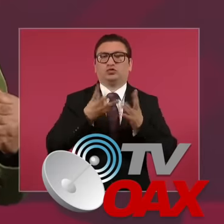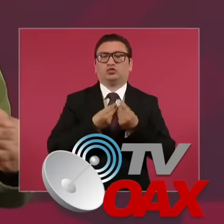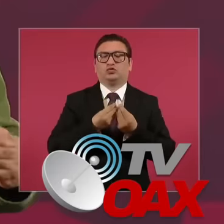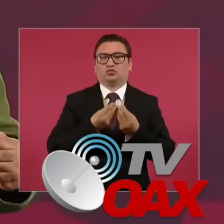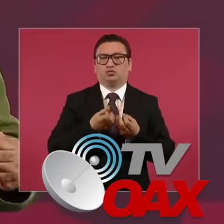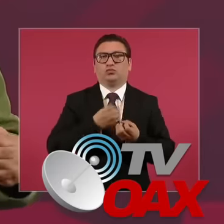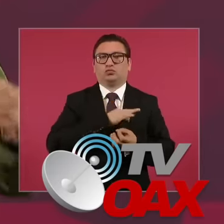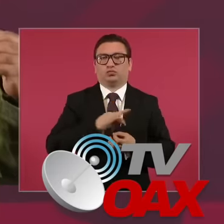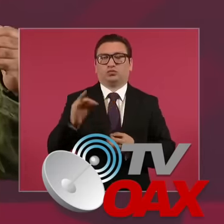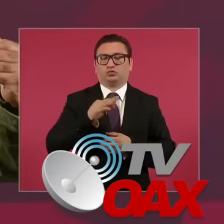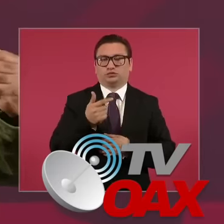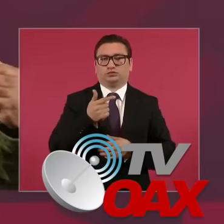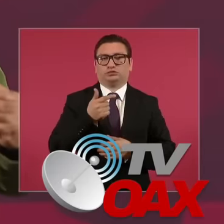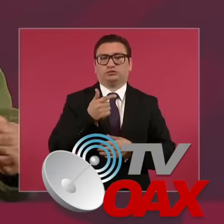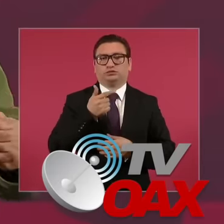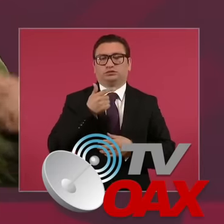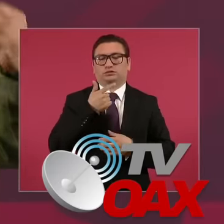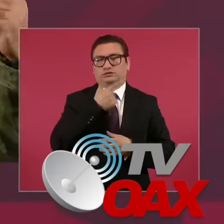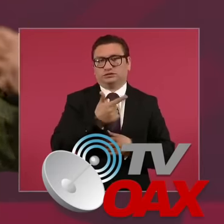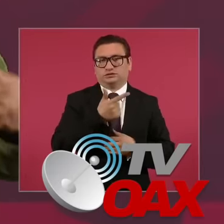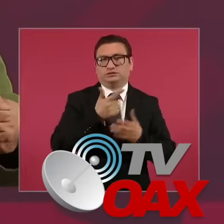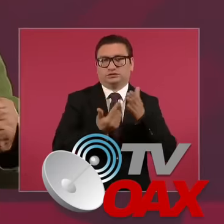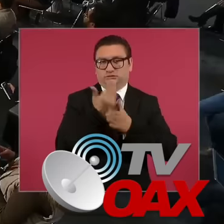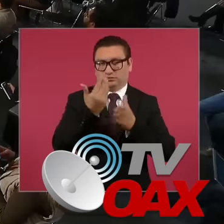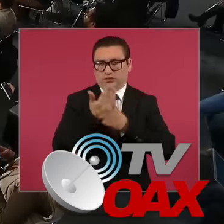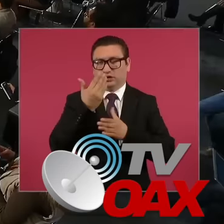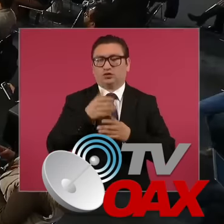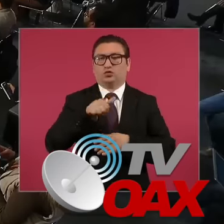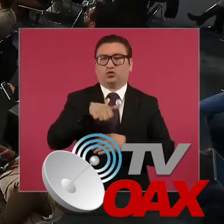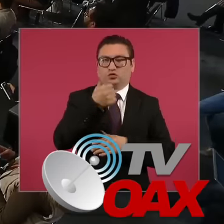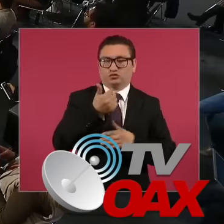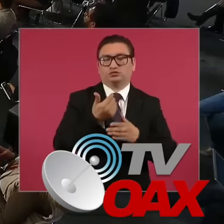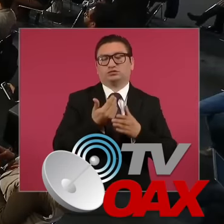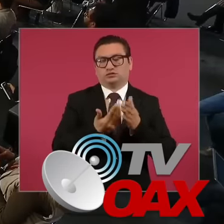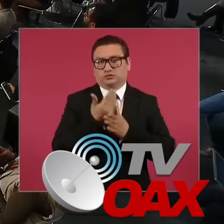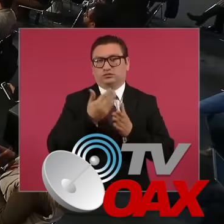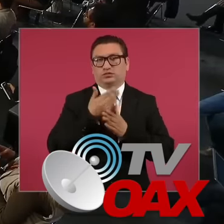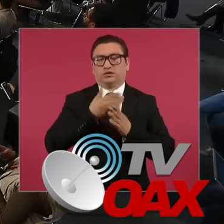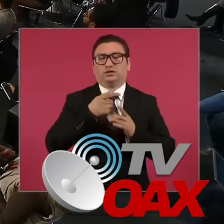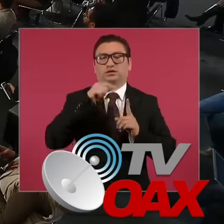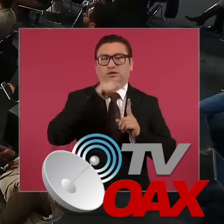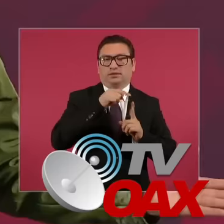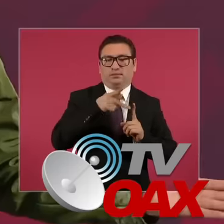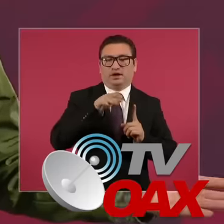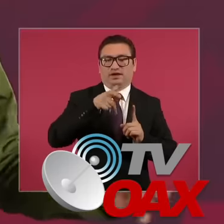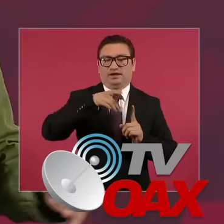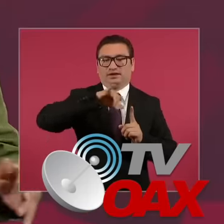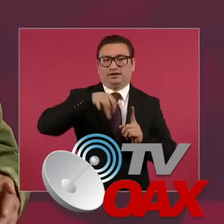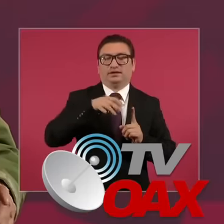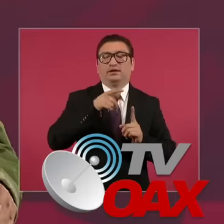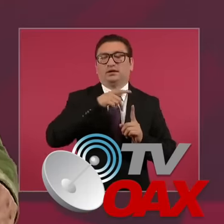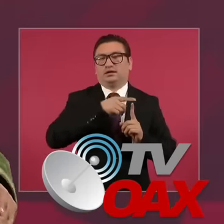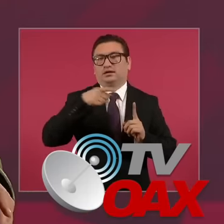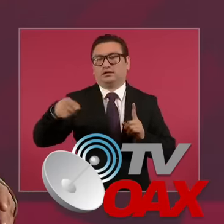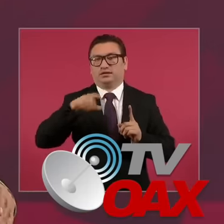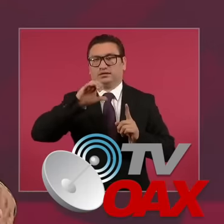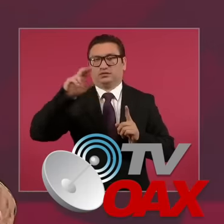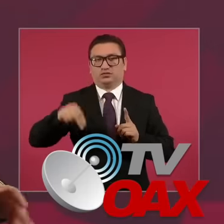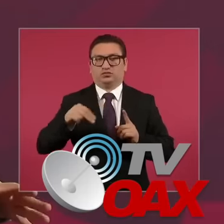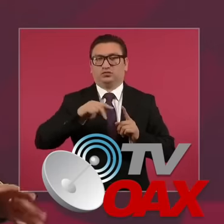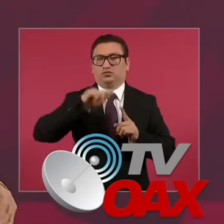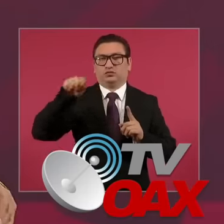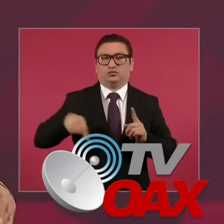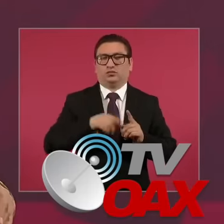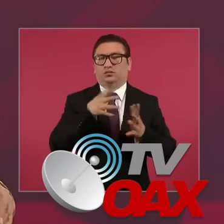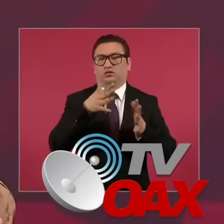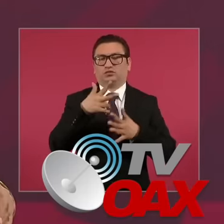les decía, a las 7, a las 9 y a las 11. Ahora, desde Palenque hasta Cancún, que van a ser más o